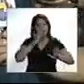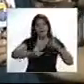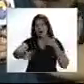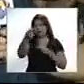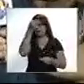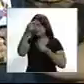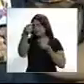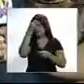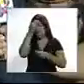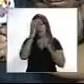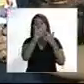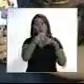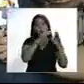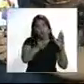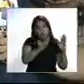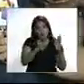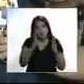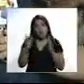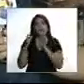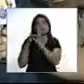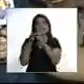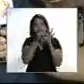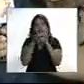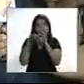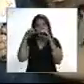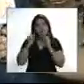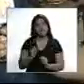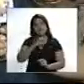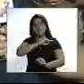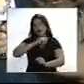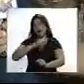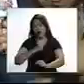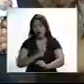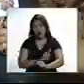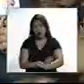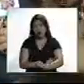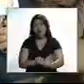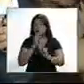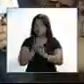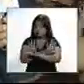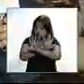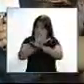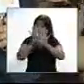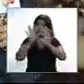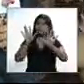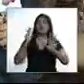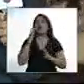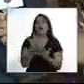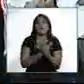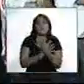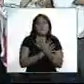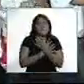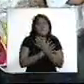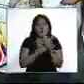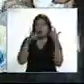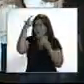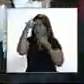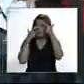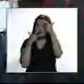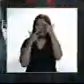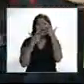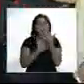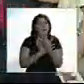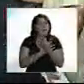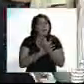la organización, la unidad, la fortaleza y el claro criterio del amor por Chávez, del amor por